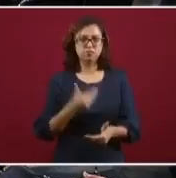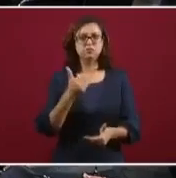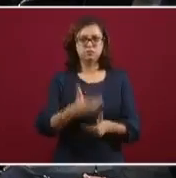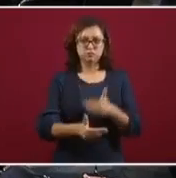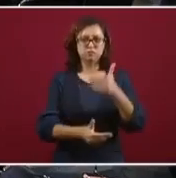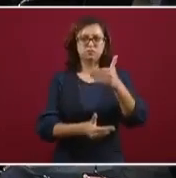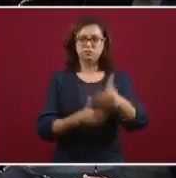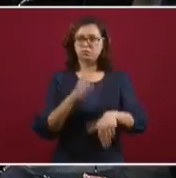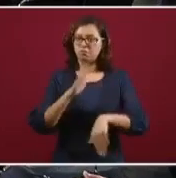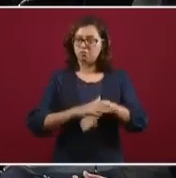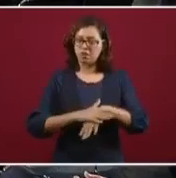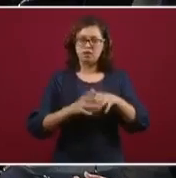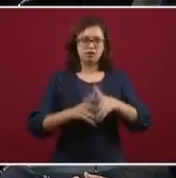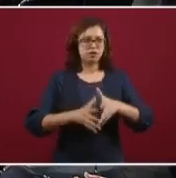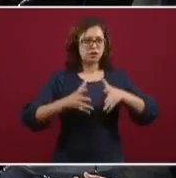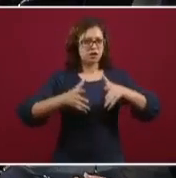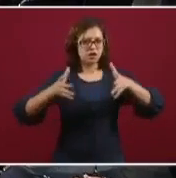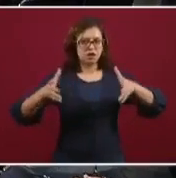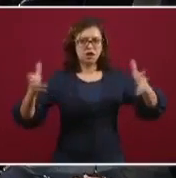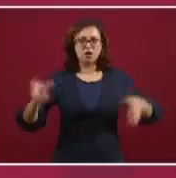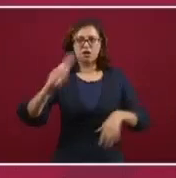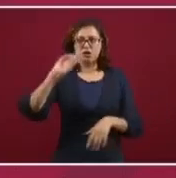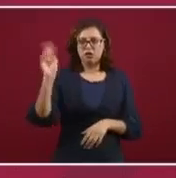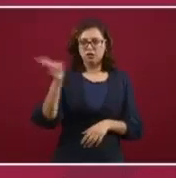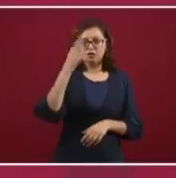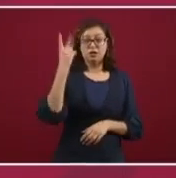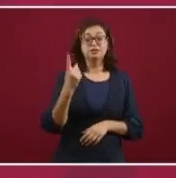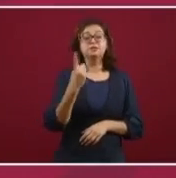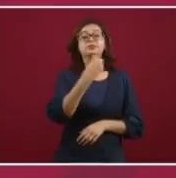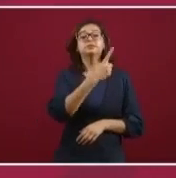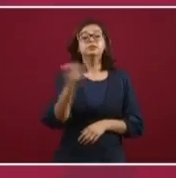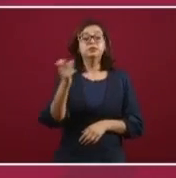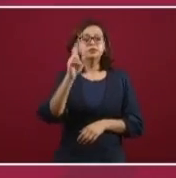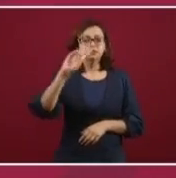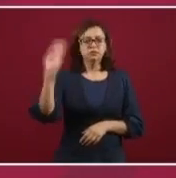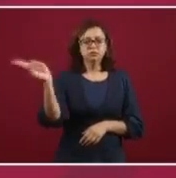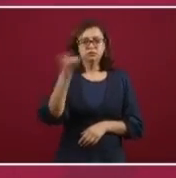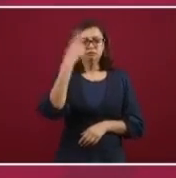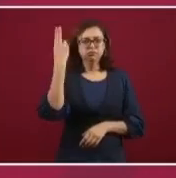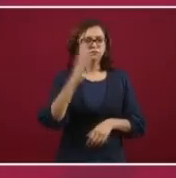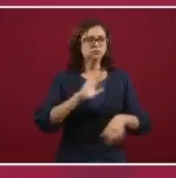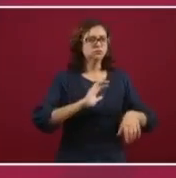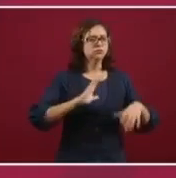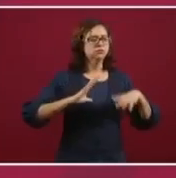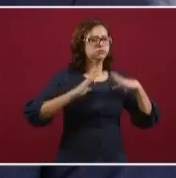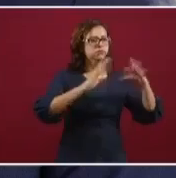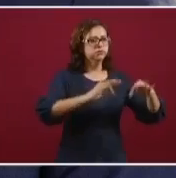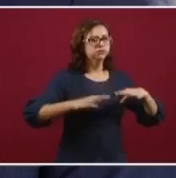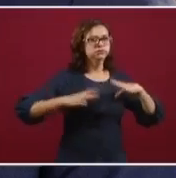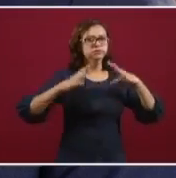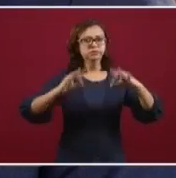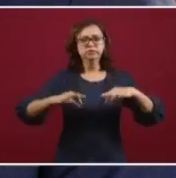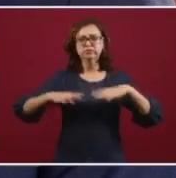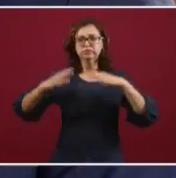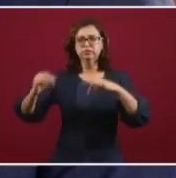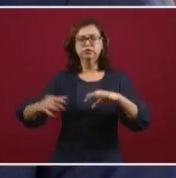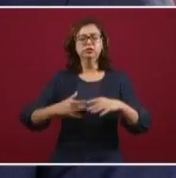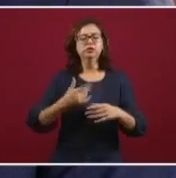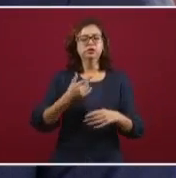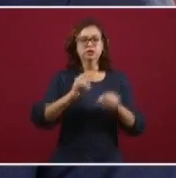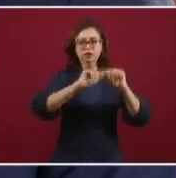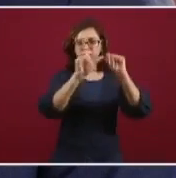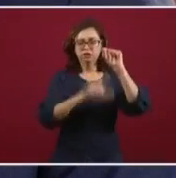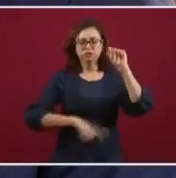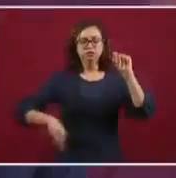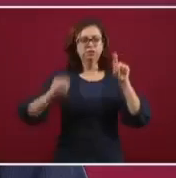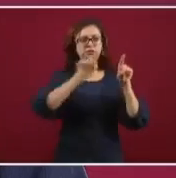las universidades, el programa de 100 universidades que se están creando en todo